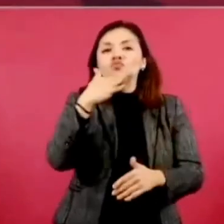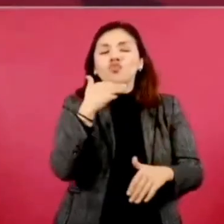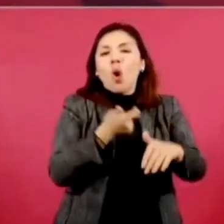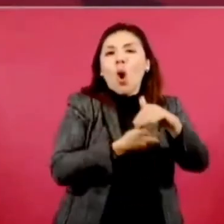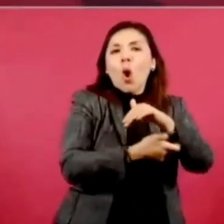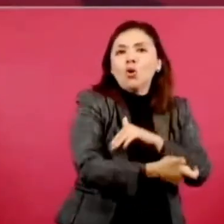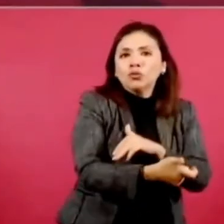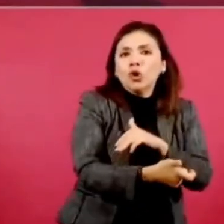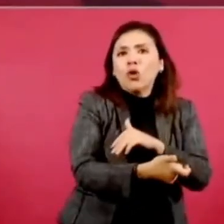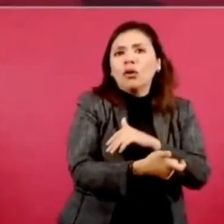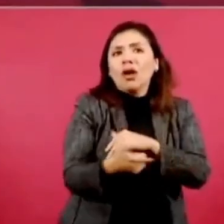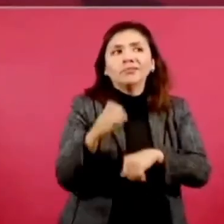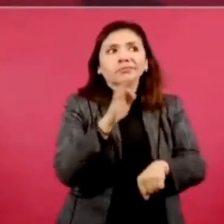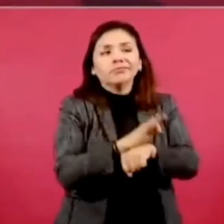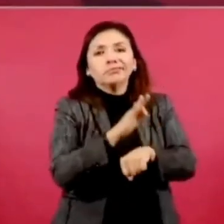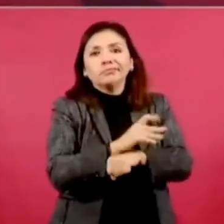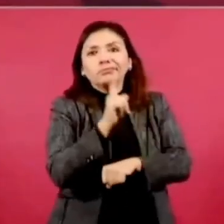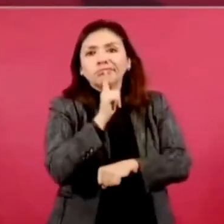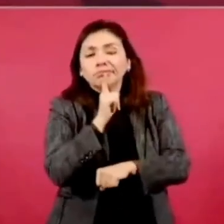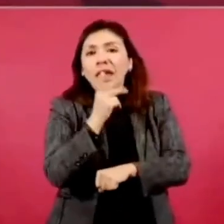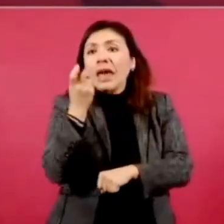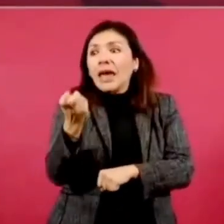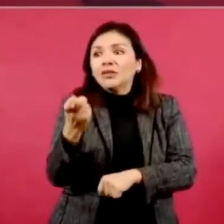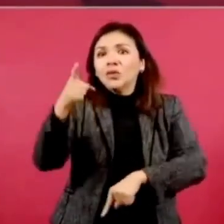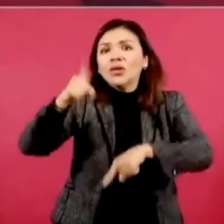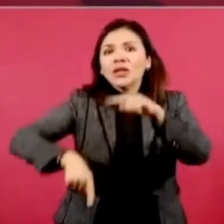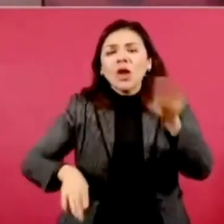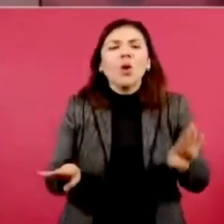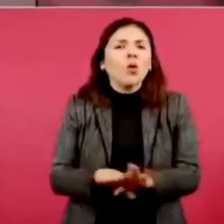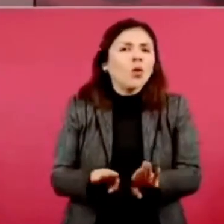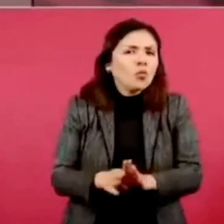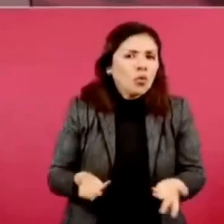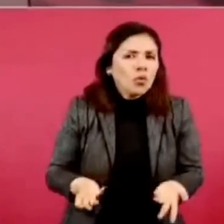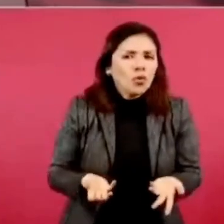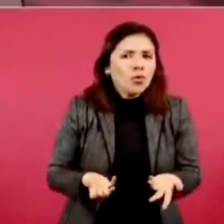Entonces, ¿cómo mejoramos eso?